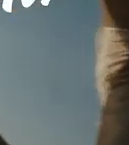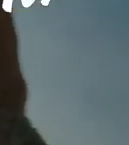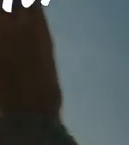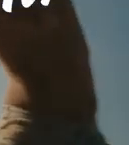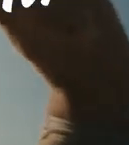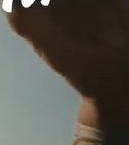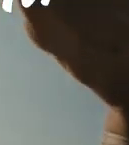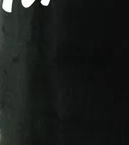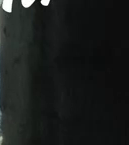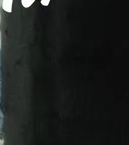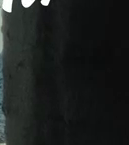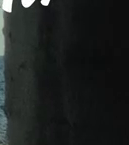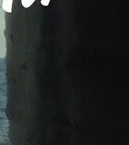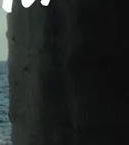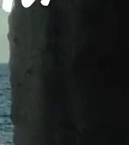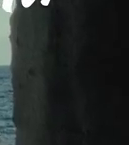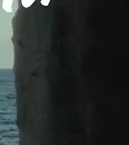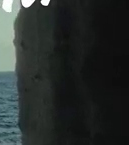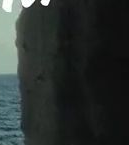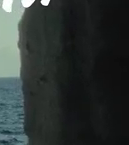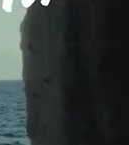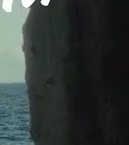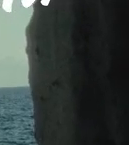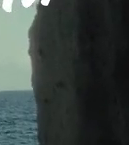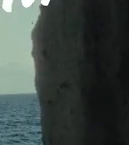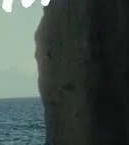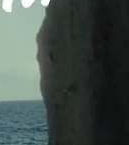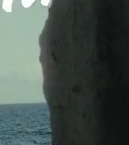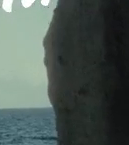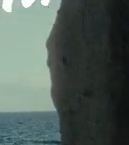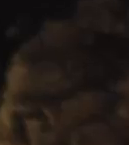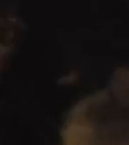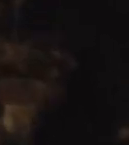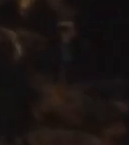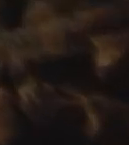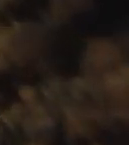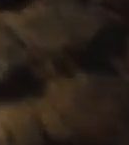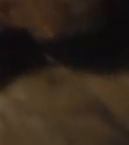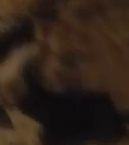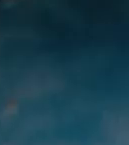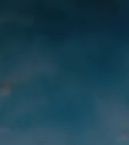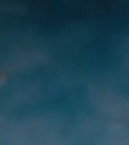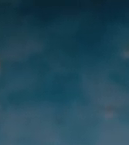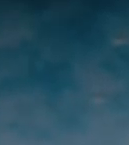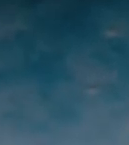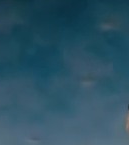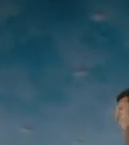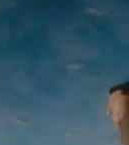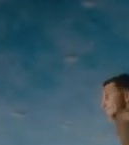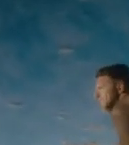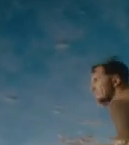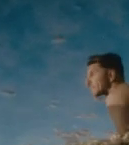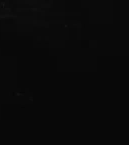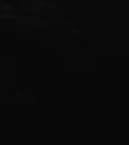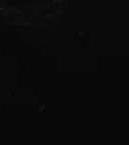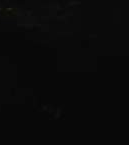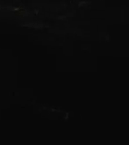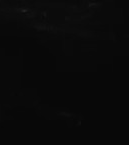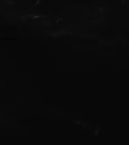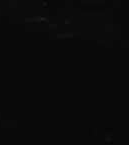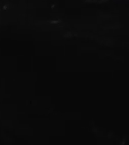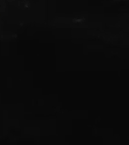Resulta tan complicado saber cuál es tu lugar hasta que llega el momento de ser un